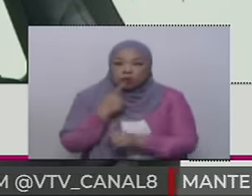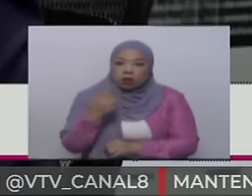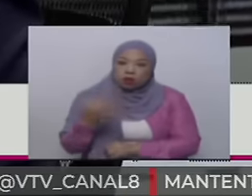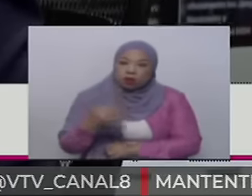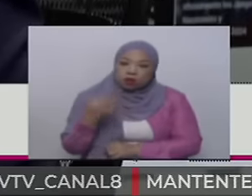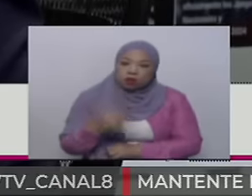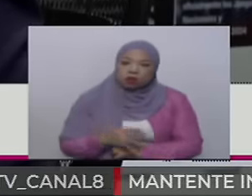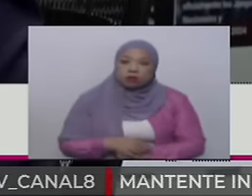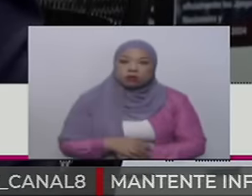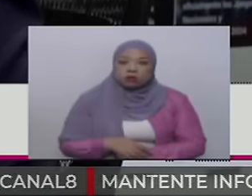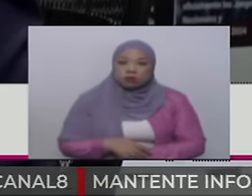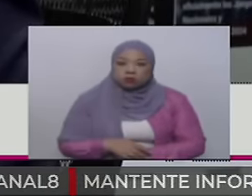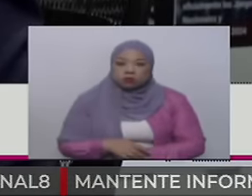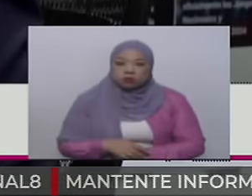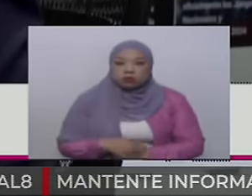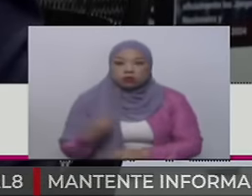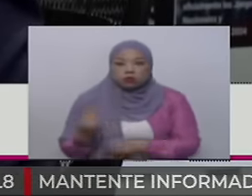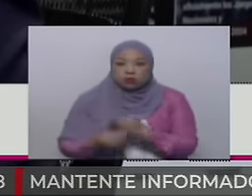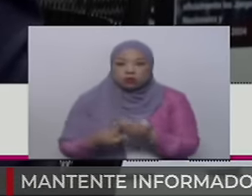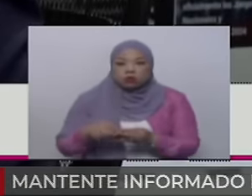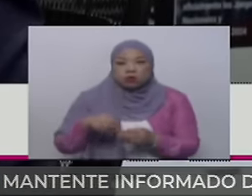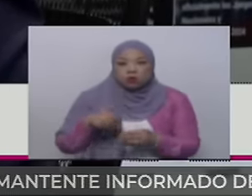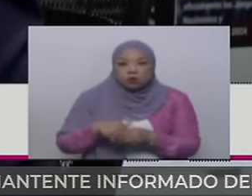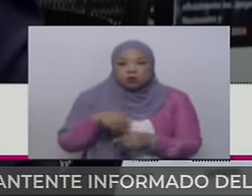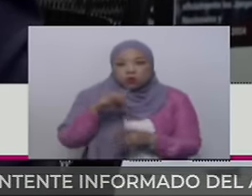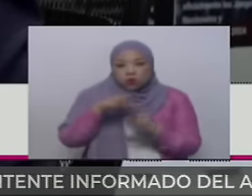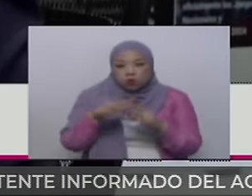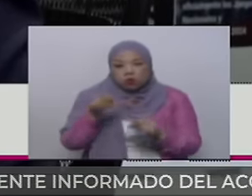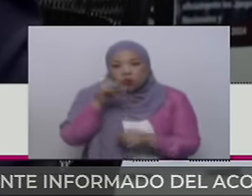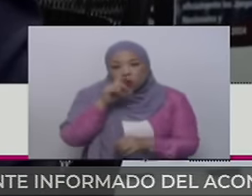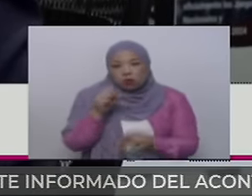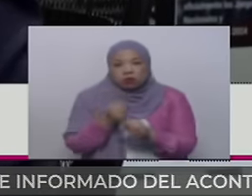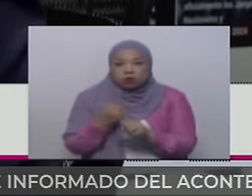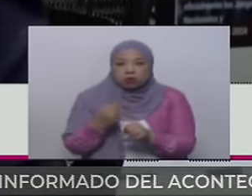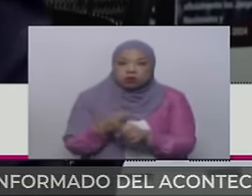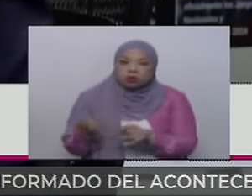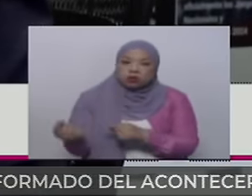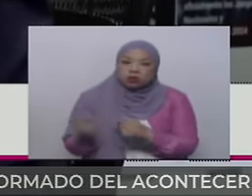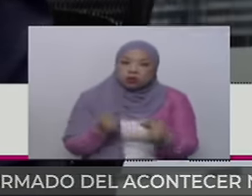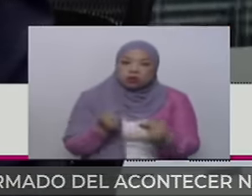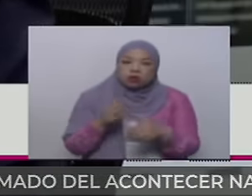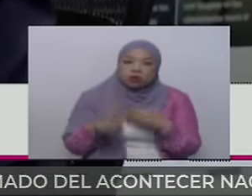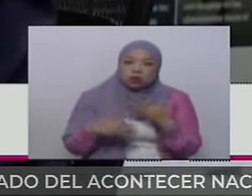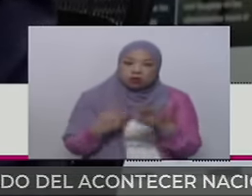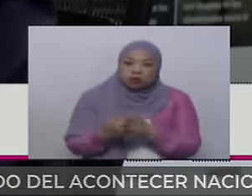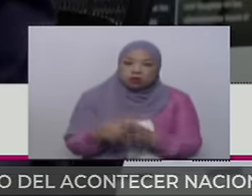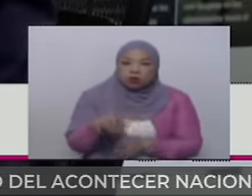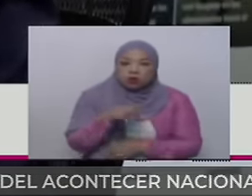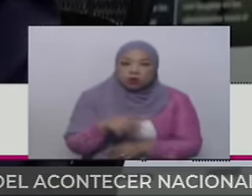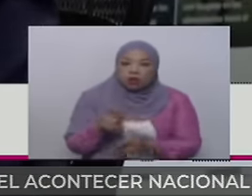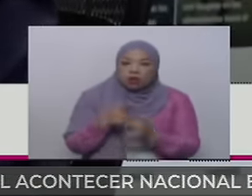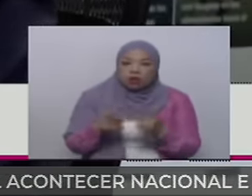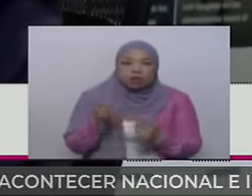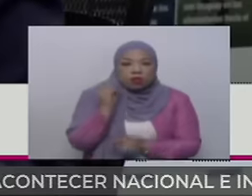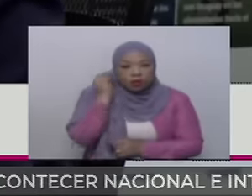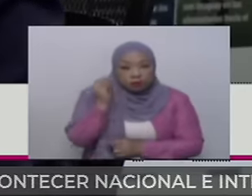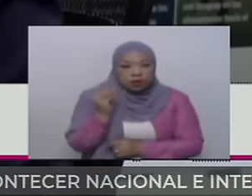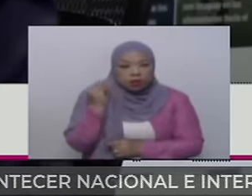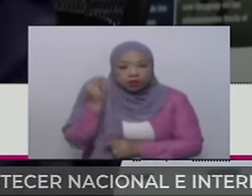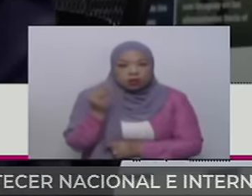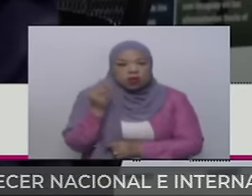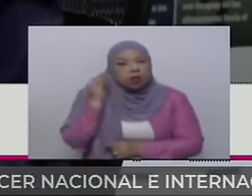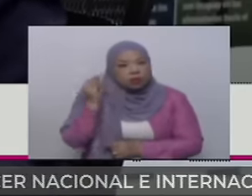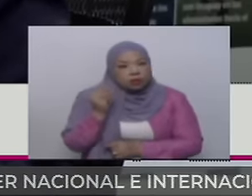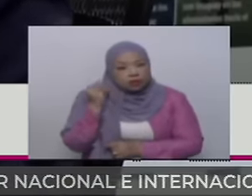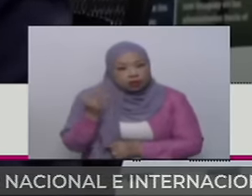extraña dictadura que hace elecciones todos los años, que debate todos sus temas y que tiene plena libertad de pensamiento, de